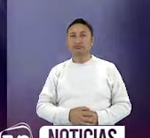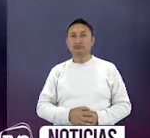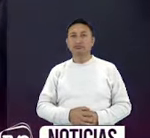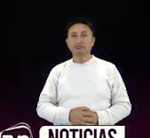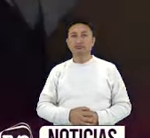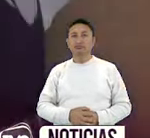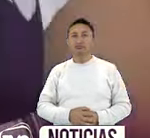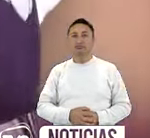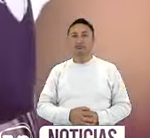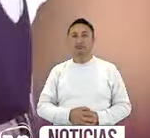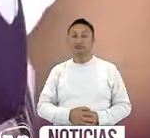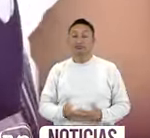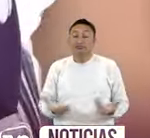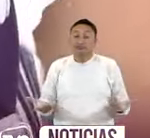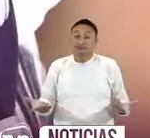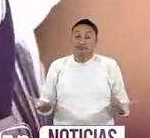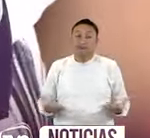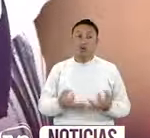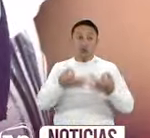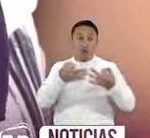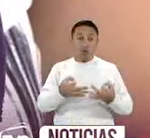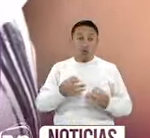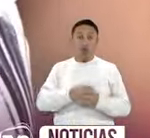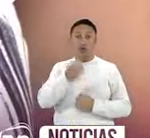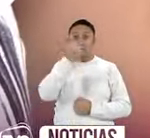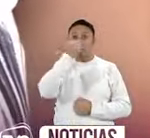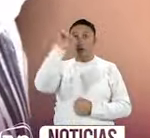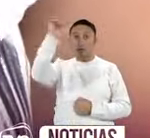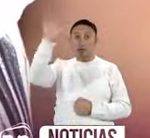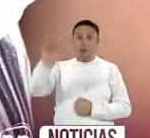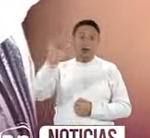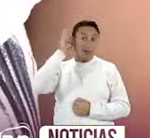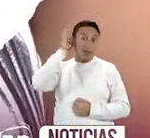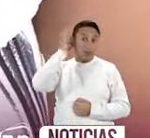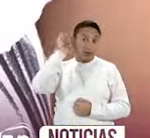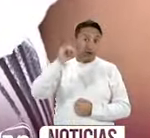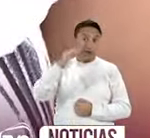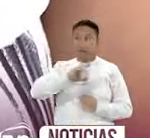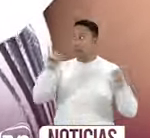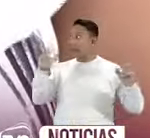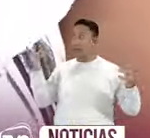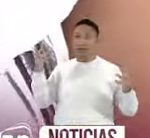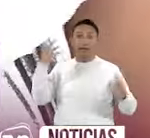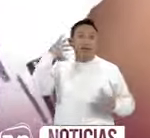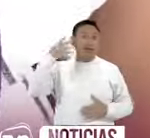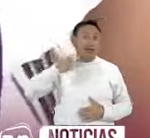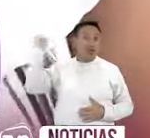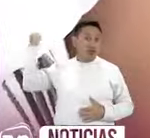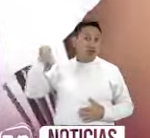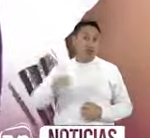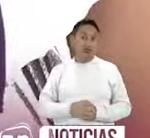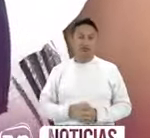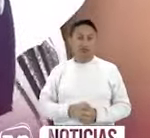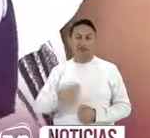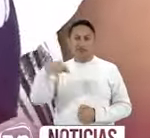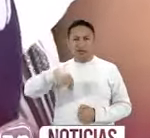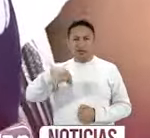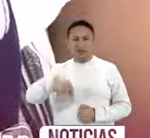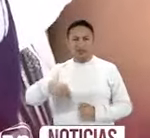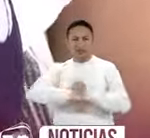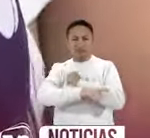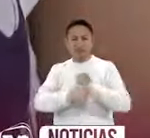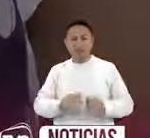Justo estaba en el semáforo y una chica gritó porque le habían jalado el celular. Y justo por aquí han pasado los choros y yo por supuesto estaba